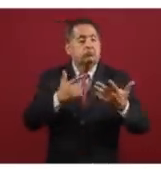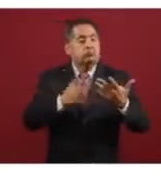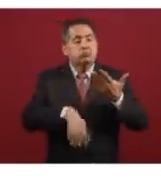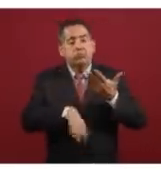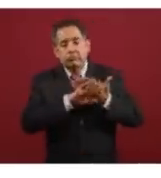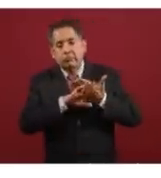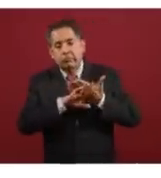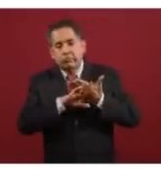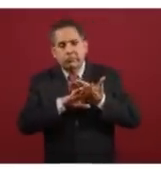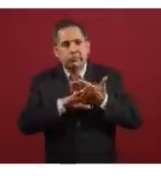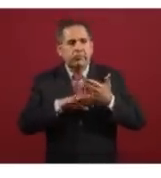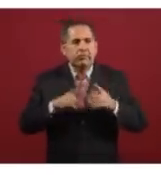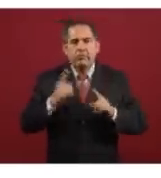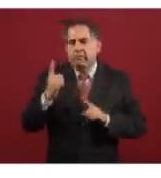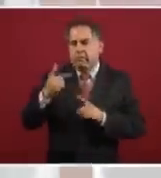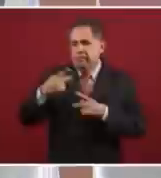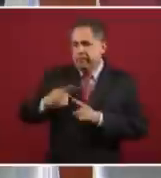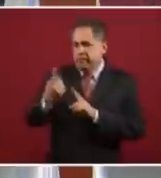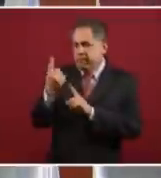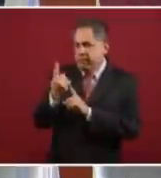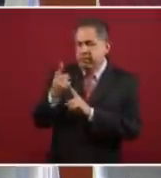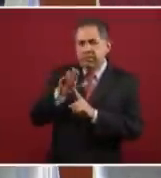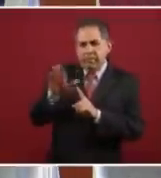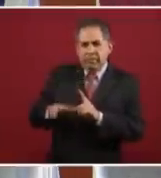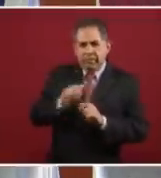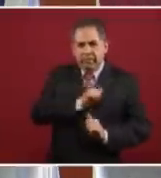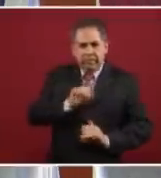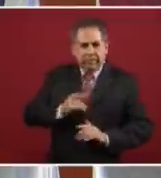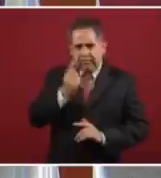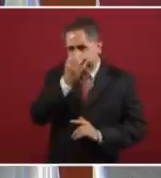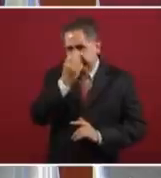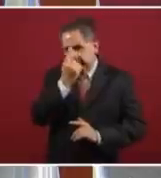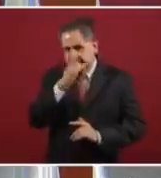un integrante de Fuerzas Armadas fallecido.